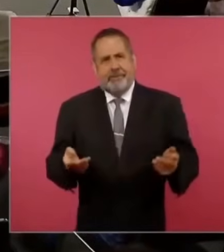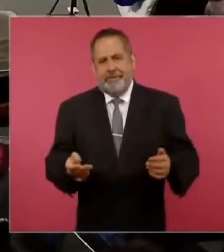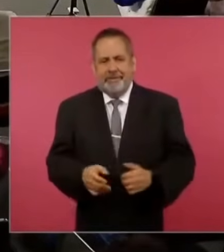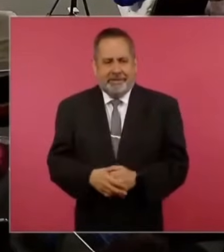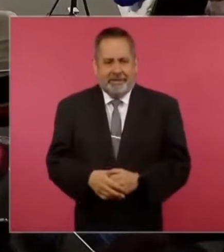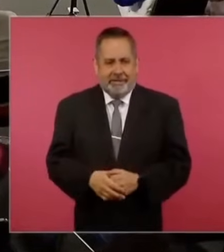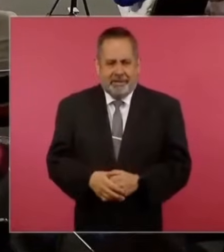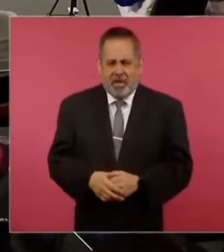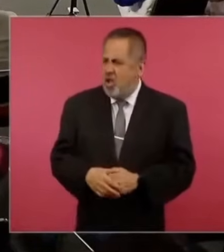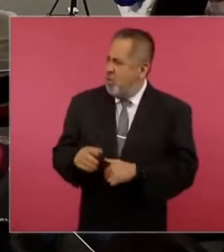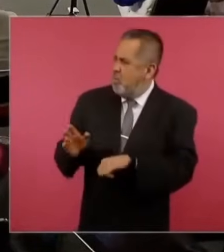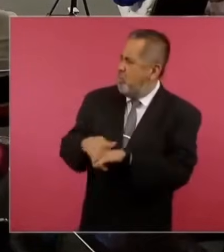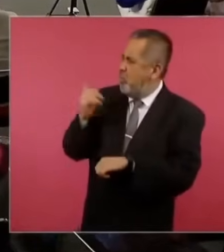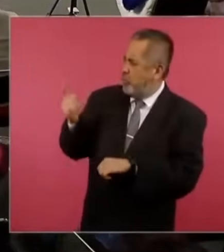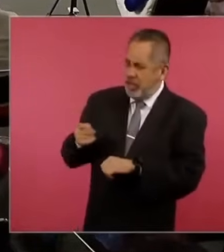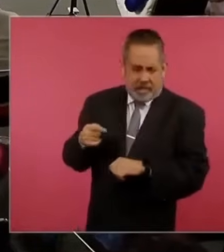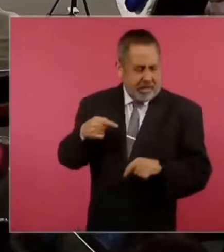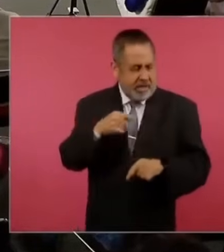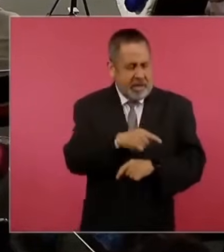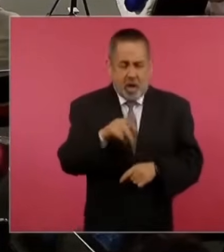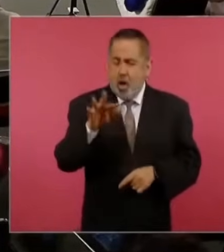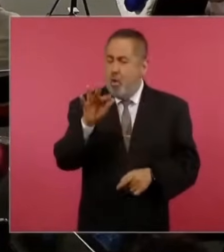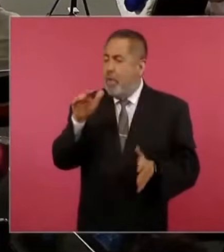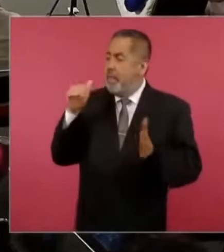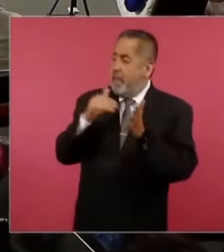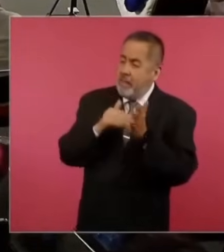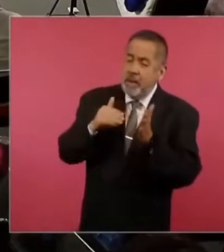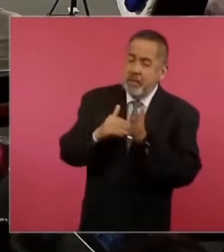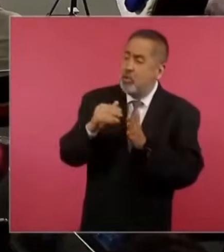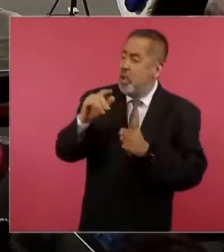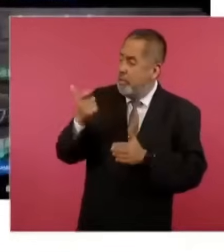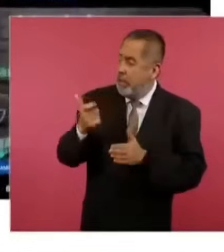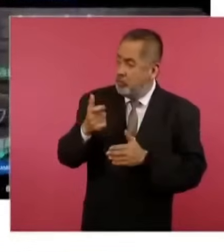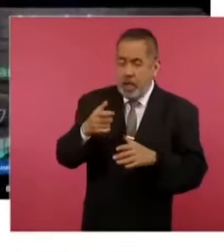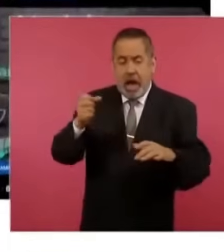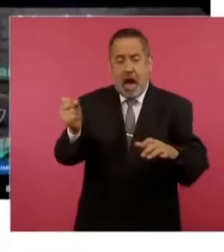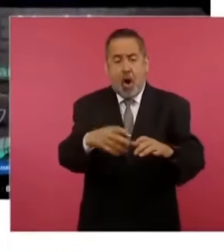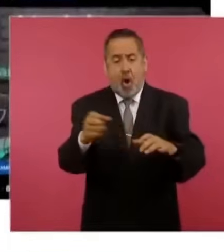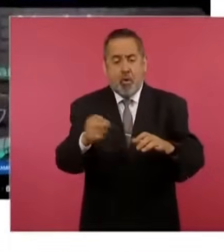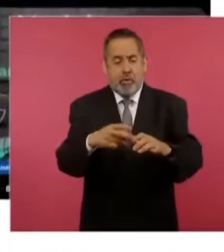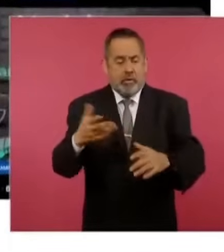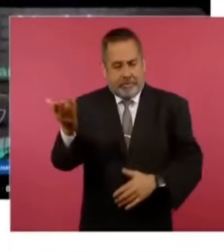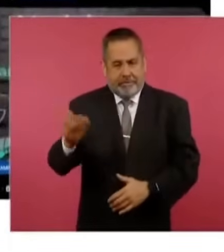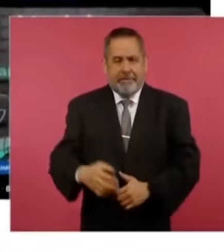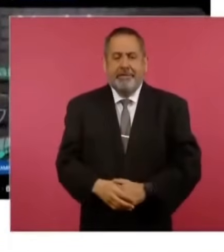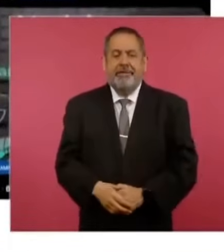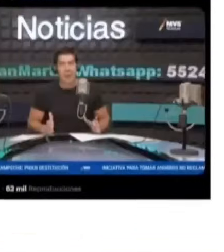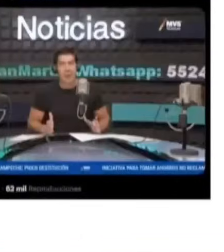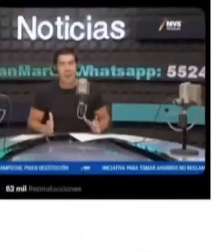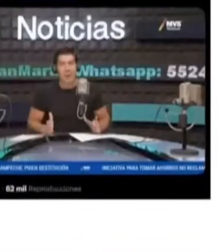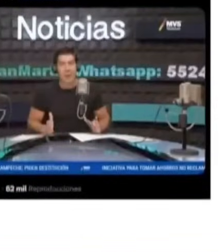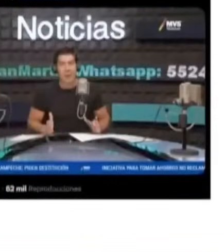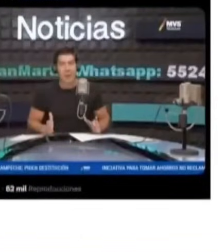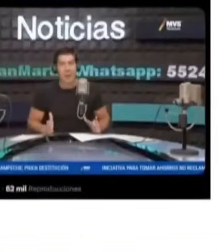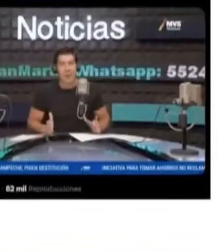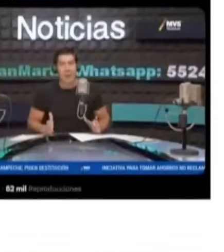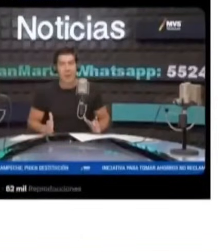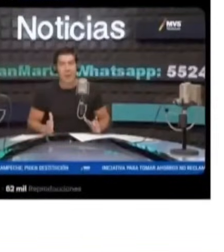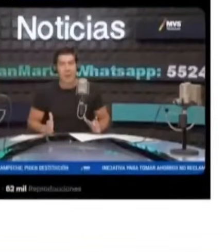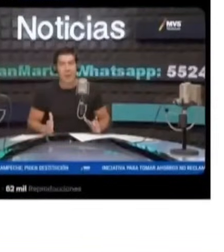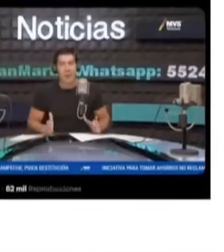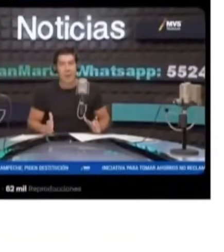¿Por qué van a disponer de 40,000 millones de pesos de ahorros de los trabajadores en cuentas de